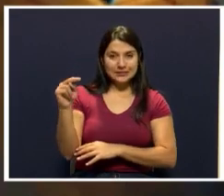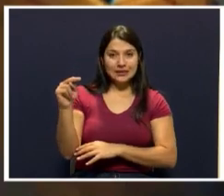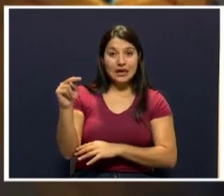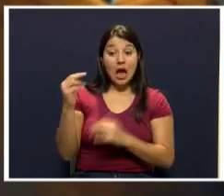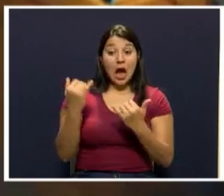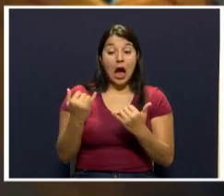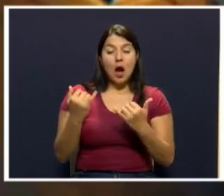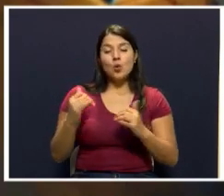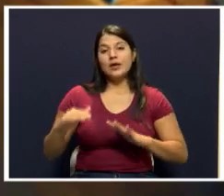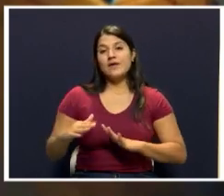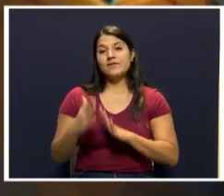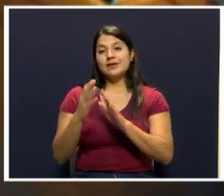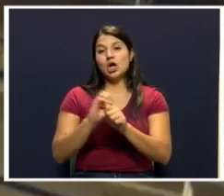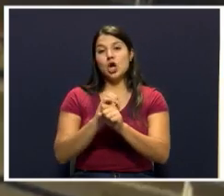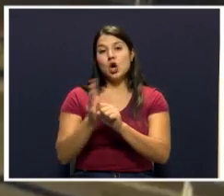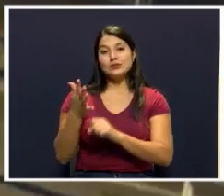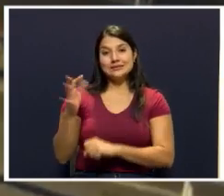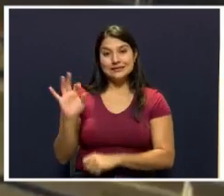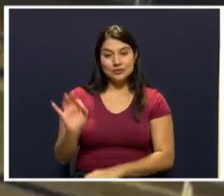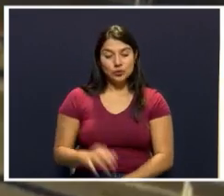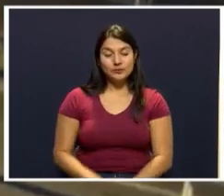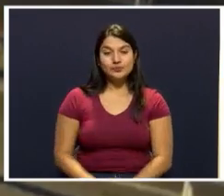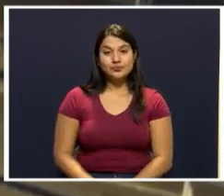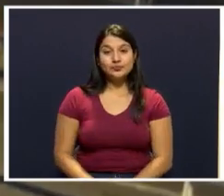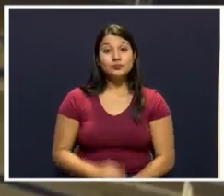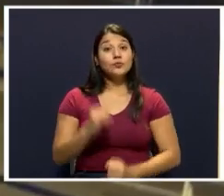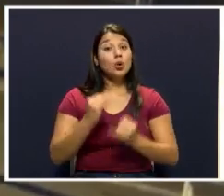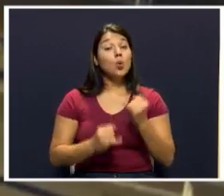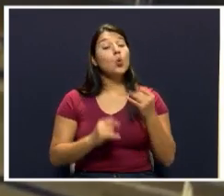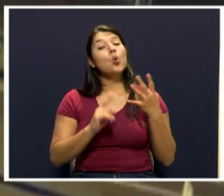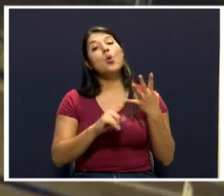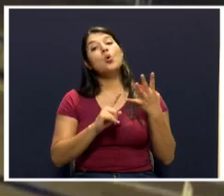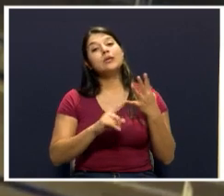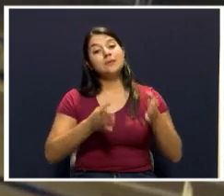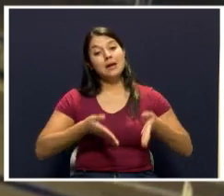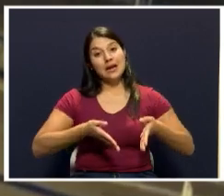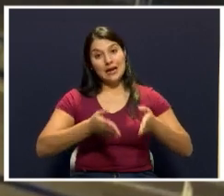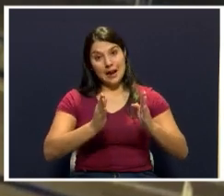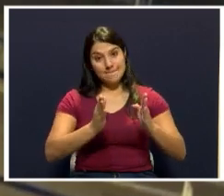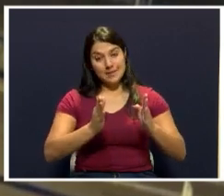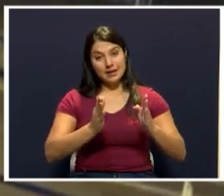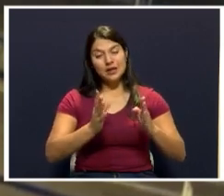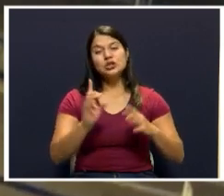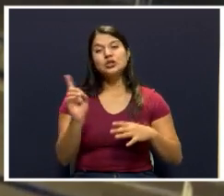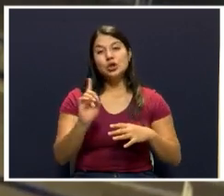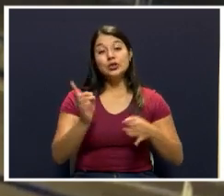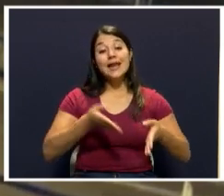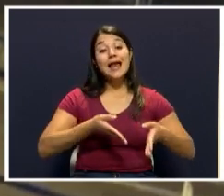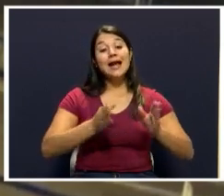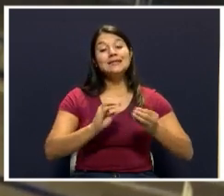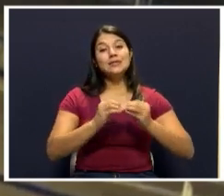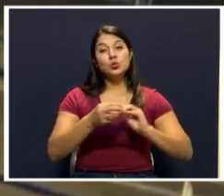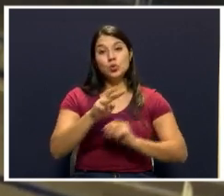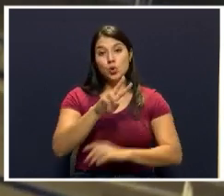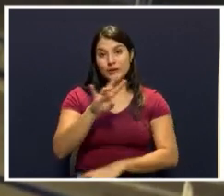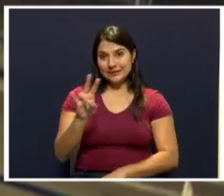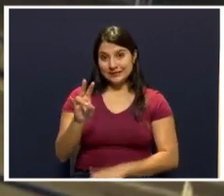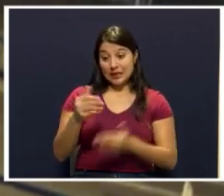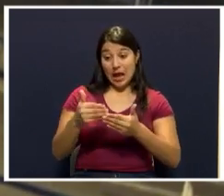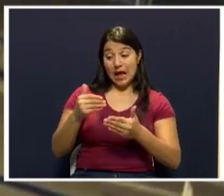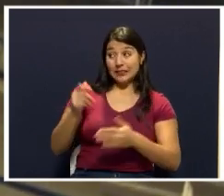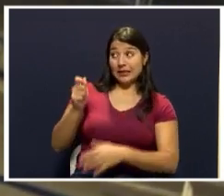en medio de esta pandemia por el COVID-19. La última cámara la tenemos en la ruta 27, antes